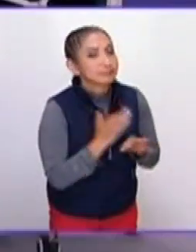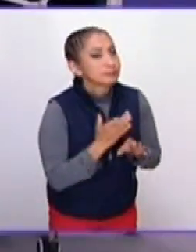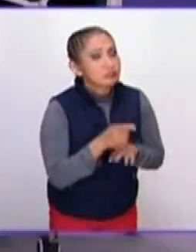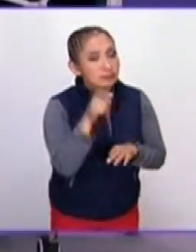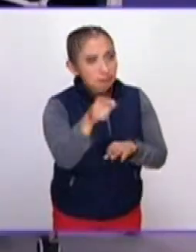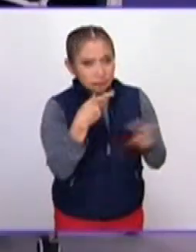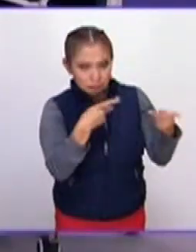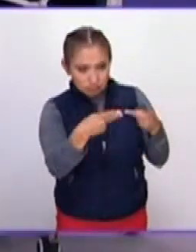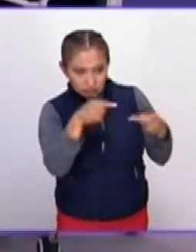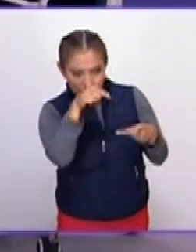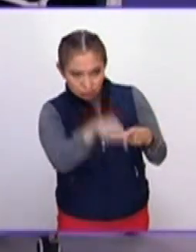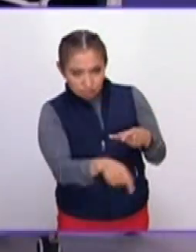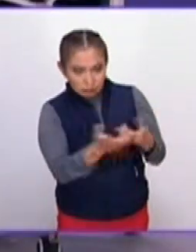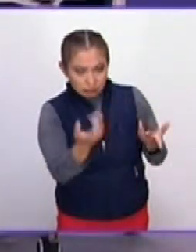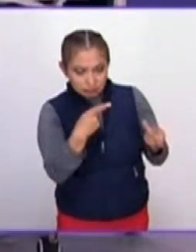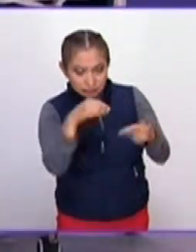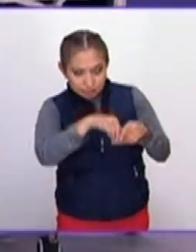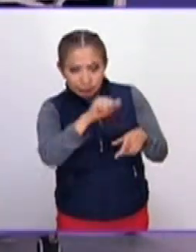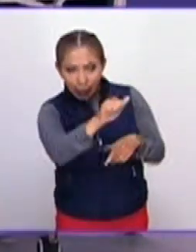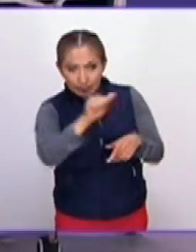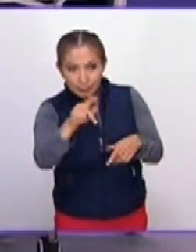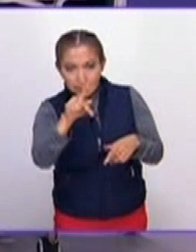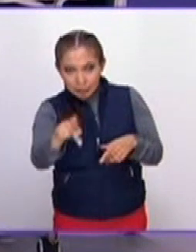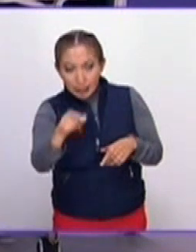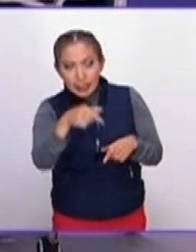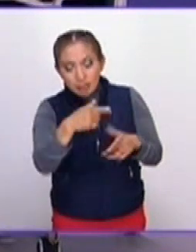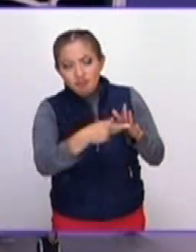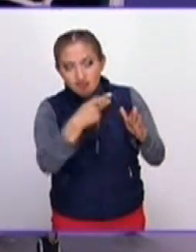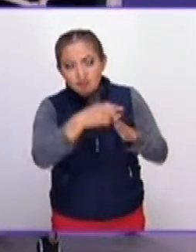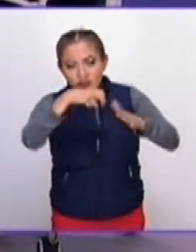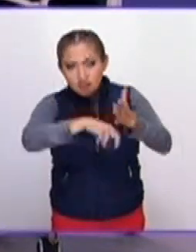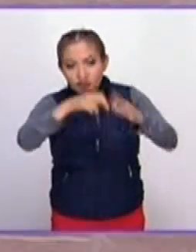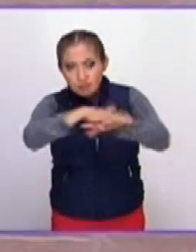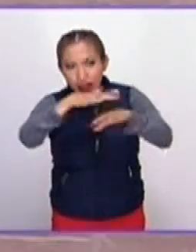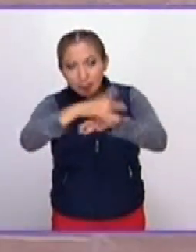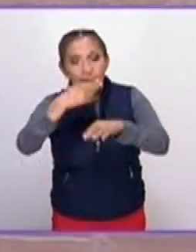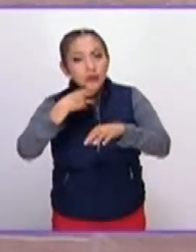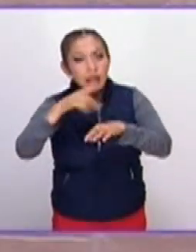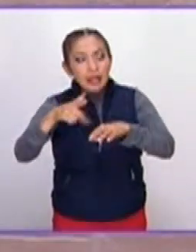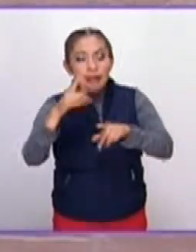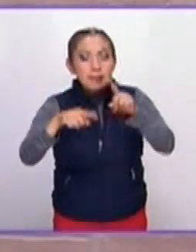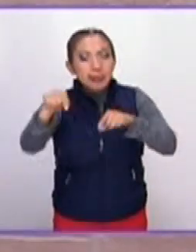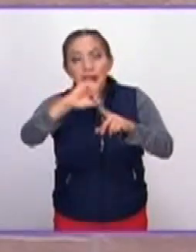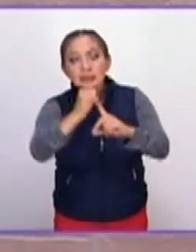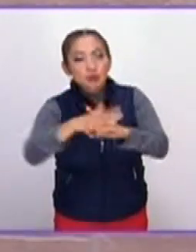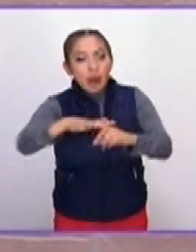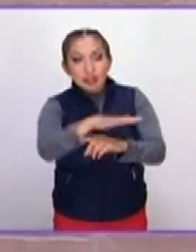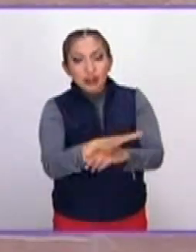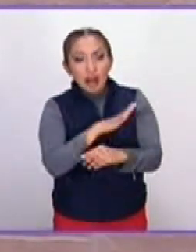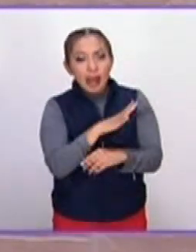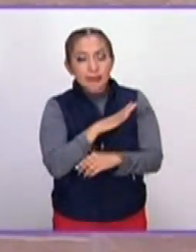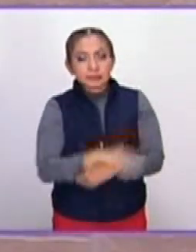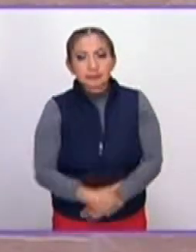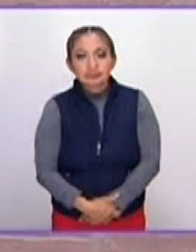usted desarrolla esta aplicación y está en constante cambio para ser utilizado según las circunstancias que